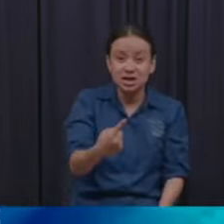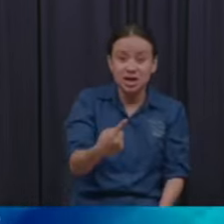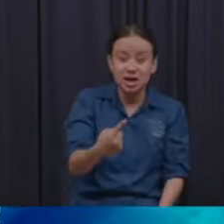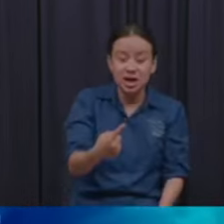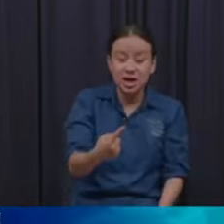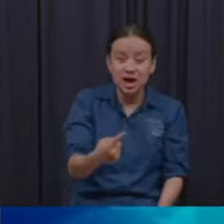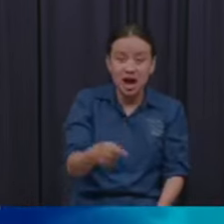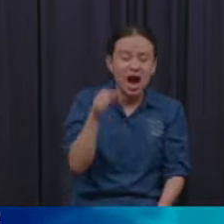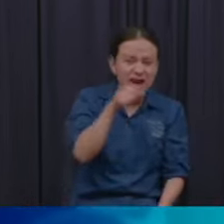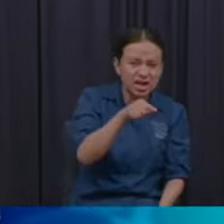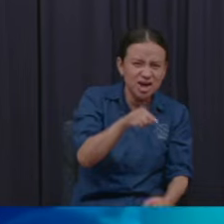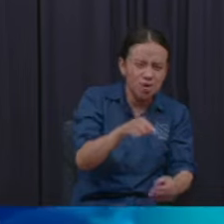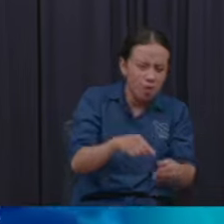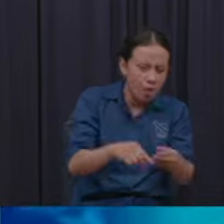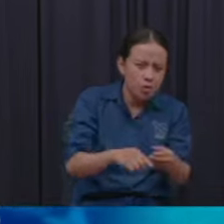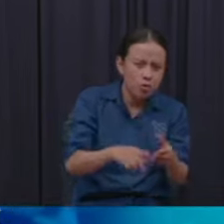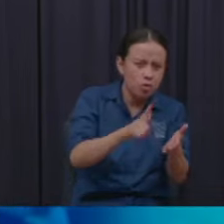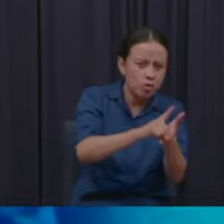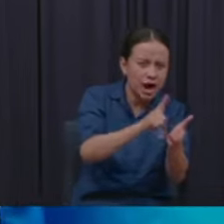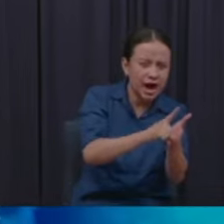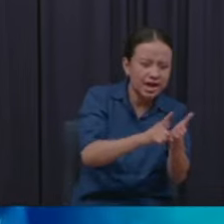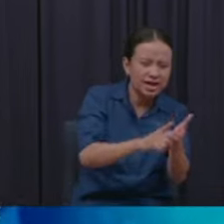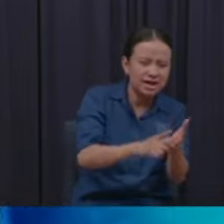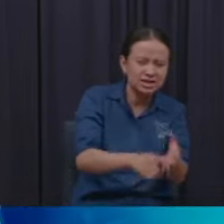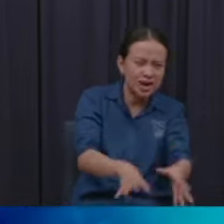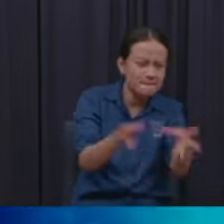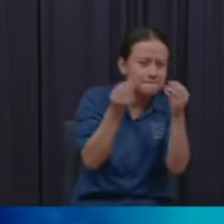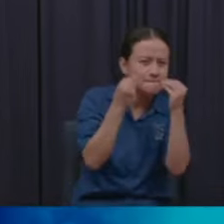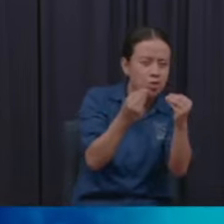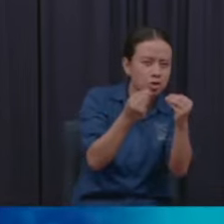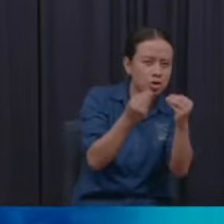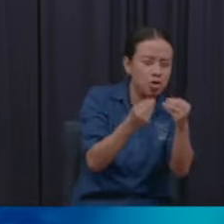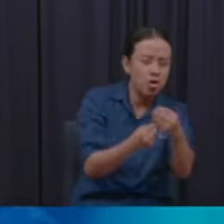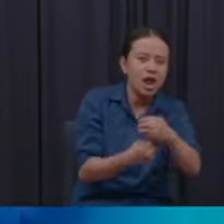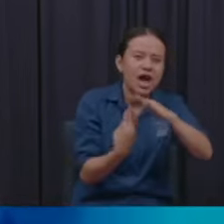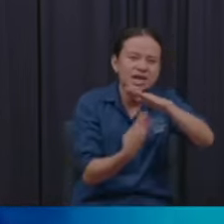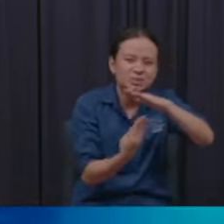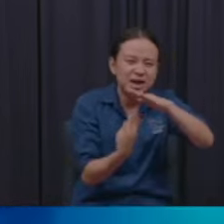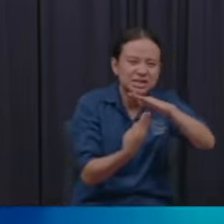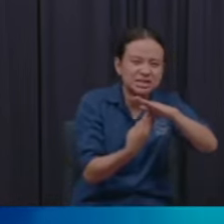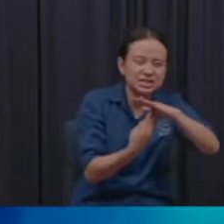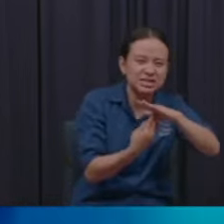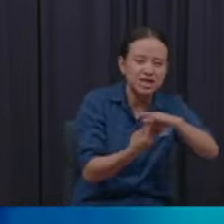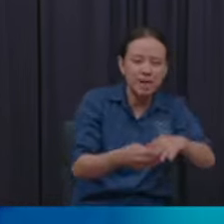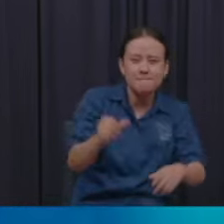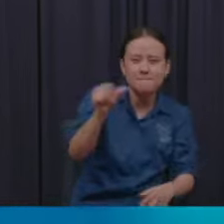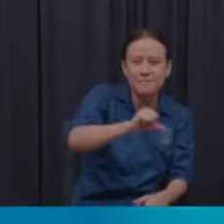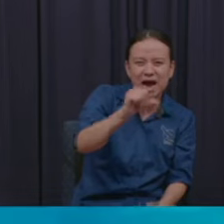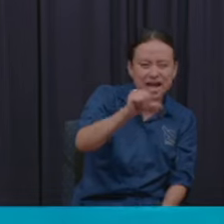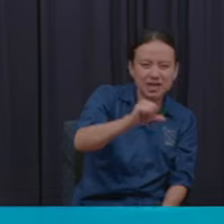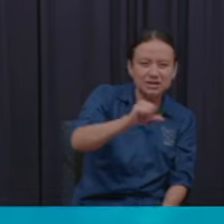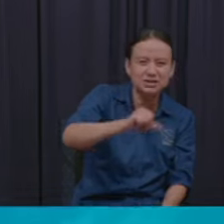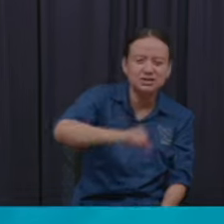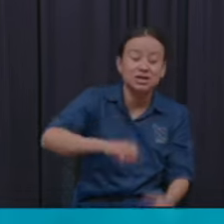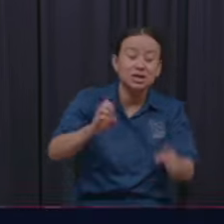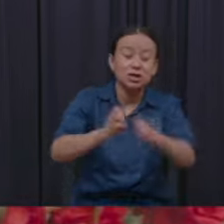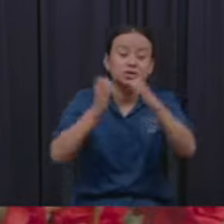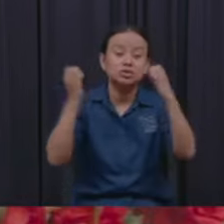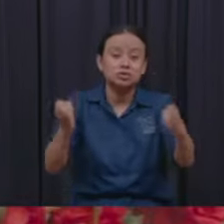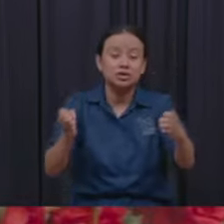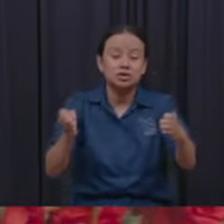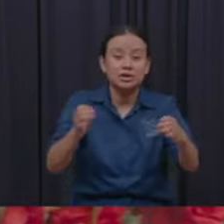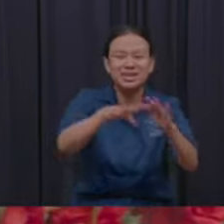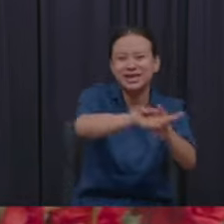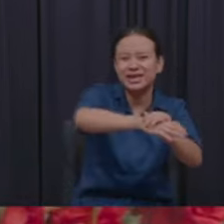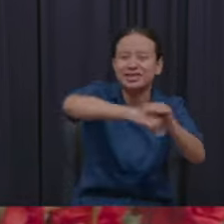lepra. Cuando yo veo piedra, yo entiendo que es fundamento, es hablar con la gente. Bueno, vamos a ver sobre qué fundamentos